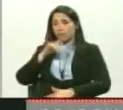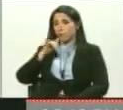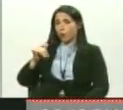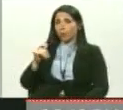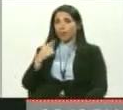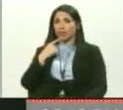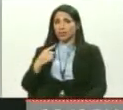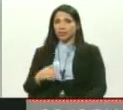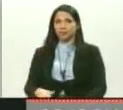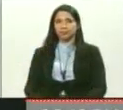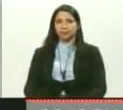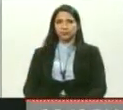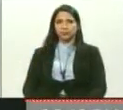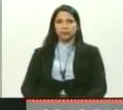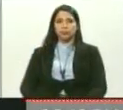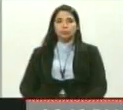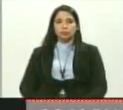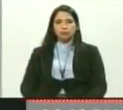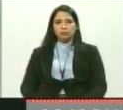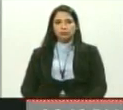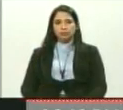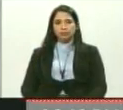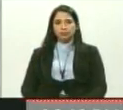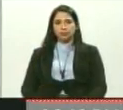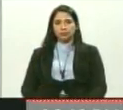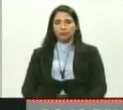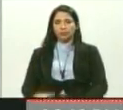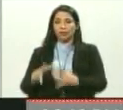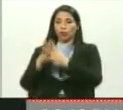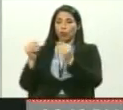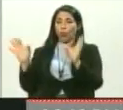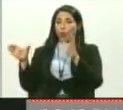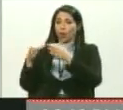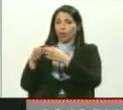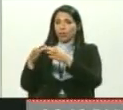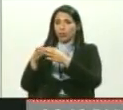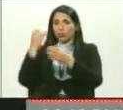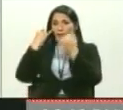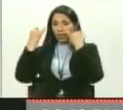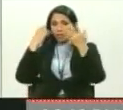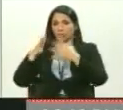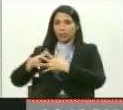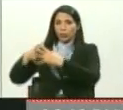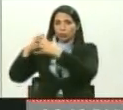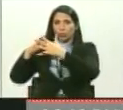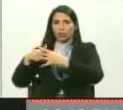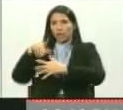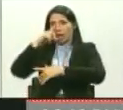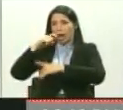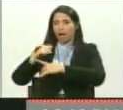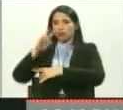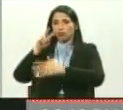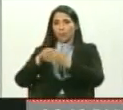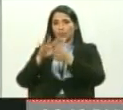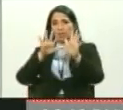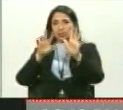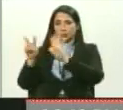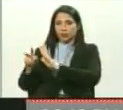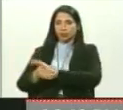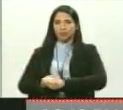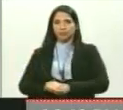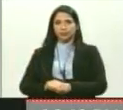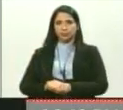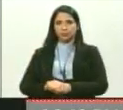hay informes que dicen que todos los organismos de inteligencia de Estados Unidos desde el año